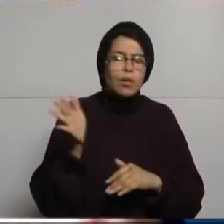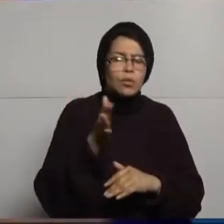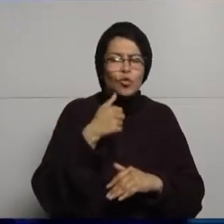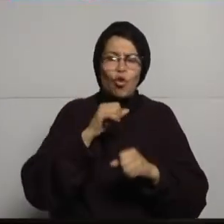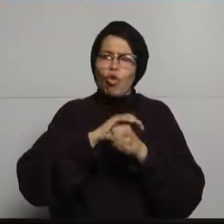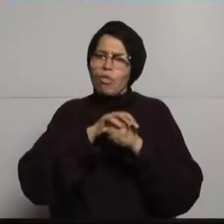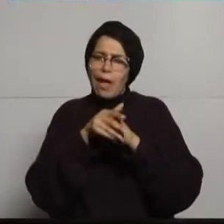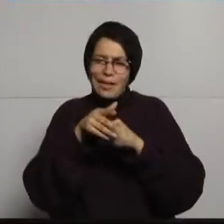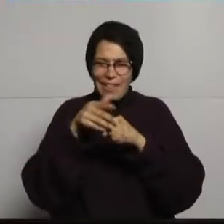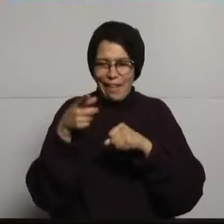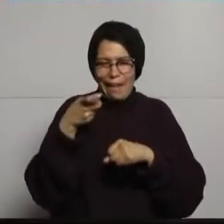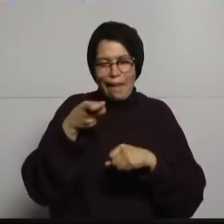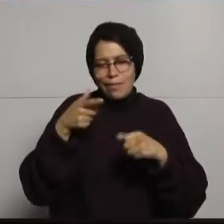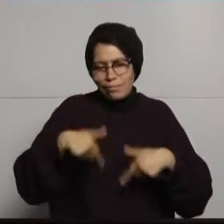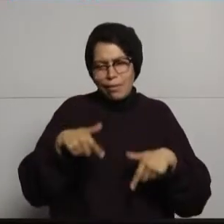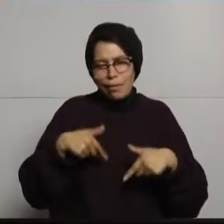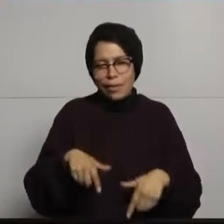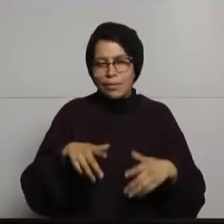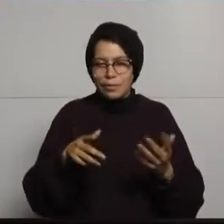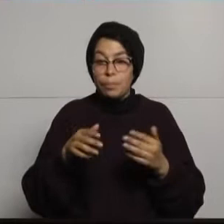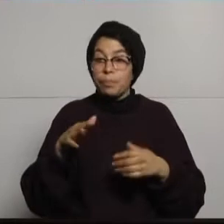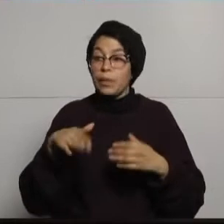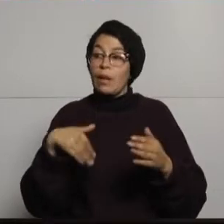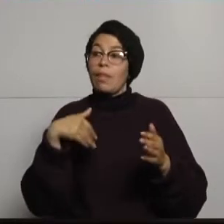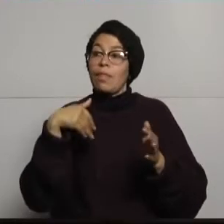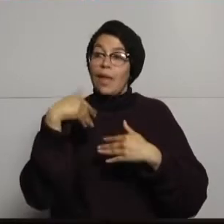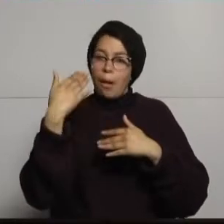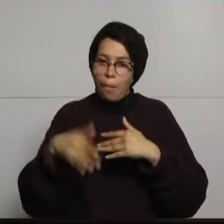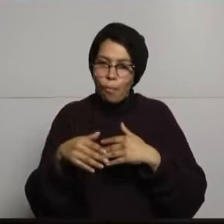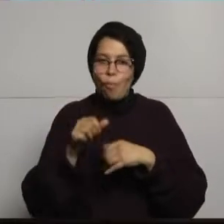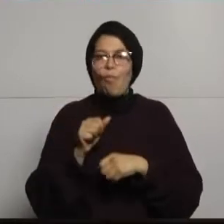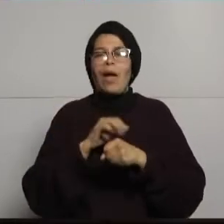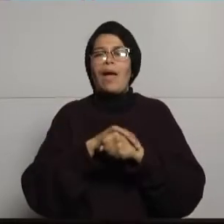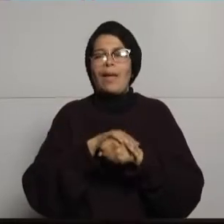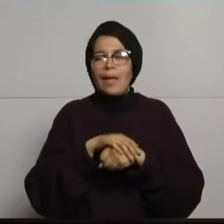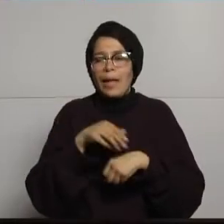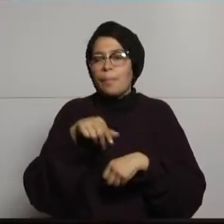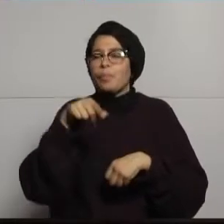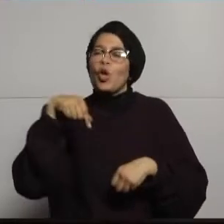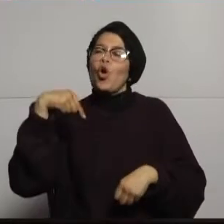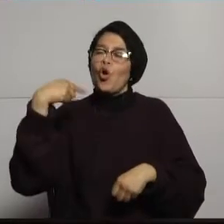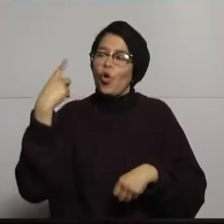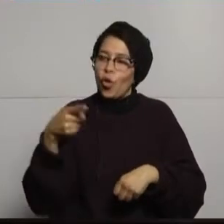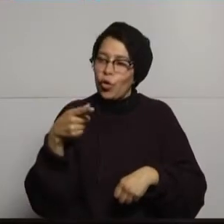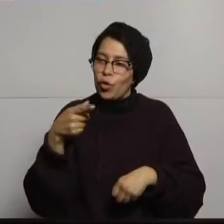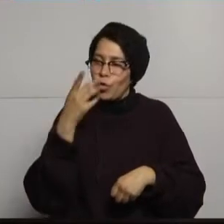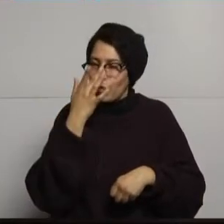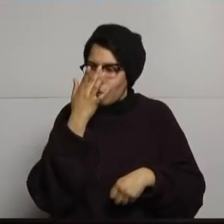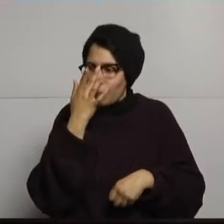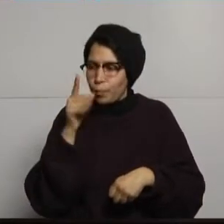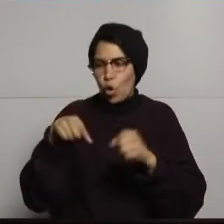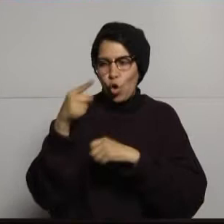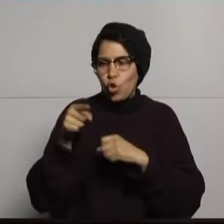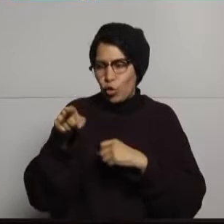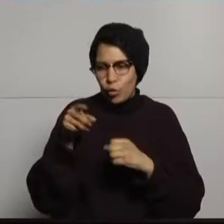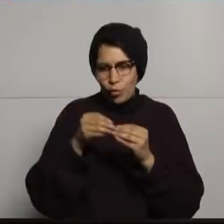rico escucharte, Daniel. Además luego te buscaré para hablar de economía social y solidaria. Pensé que le ibas a buscar por el fútbol, te